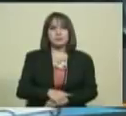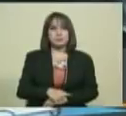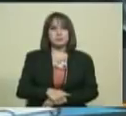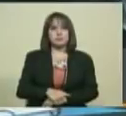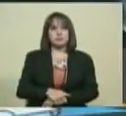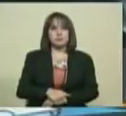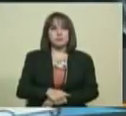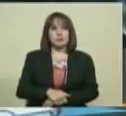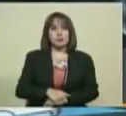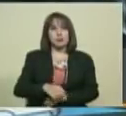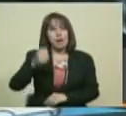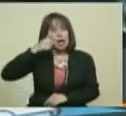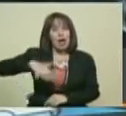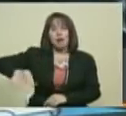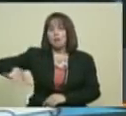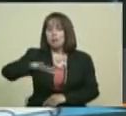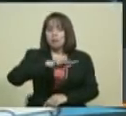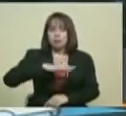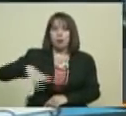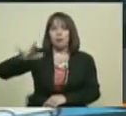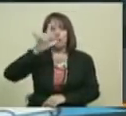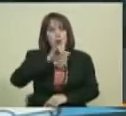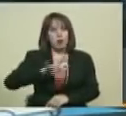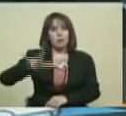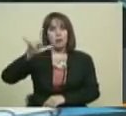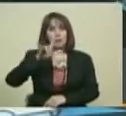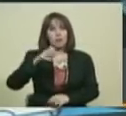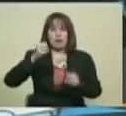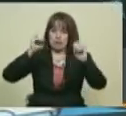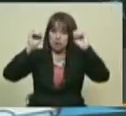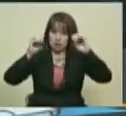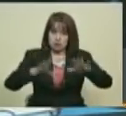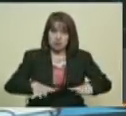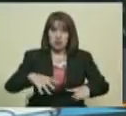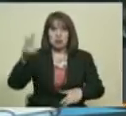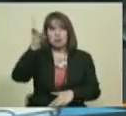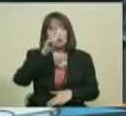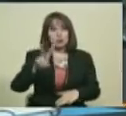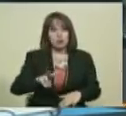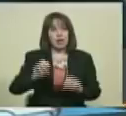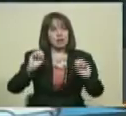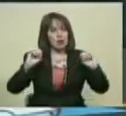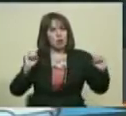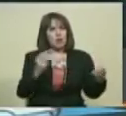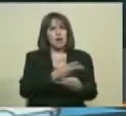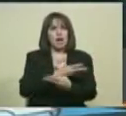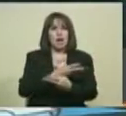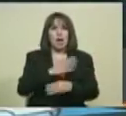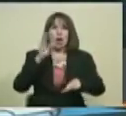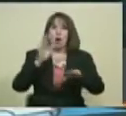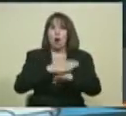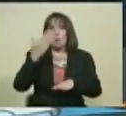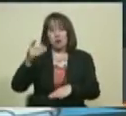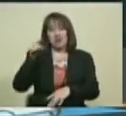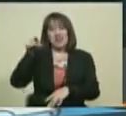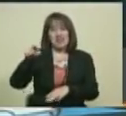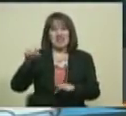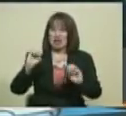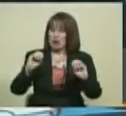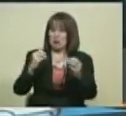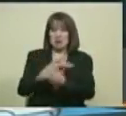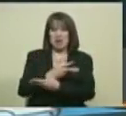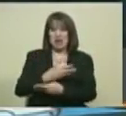Amamos a nuestro pueblo. Y se retira Venezuela de esta organización precisamente porque esta organización en